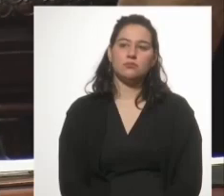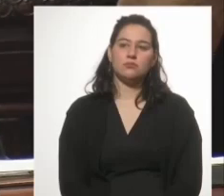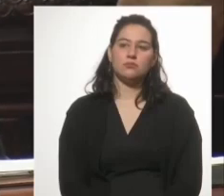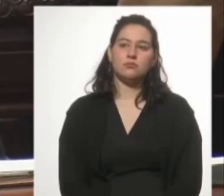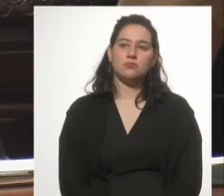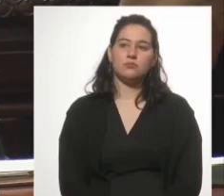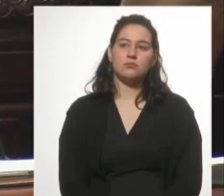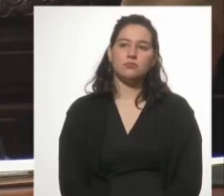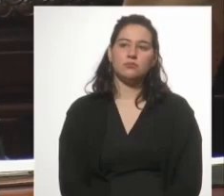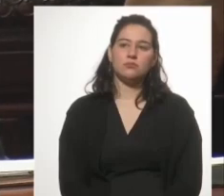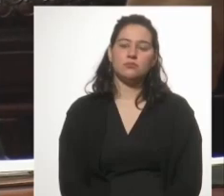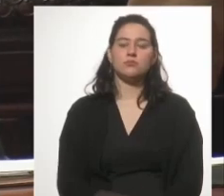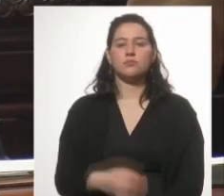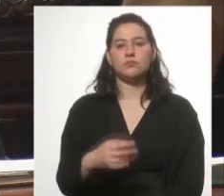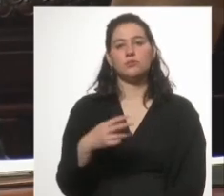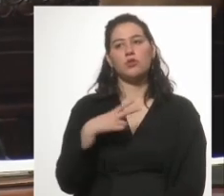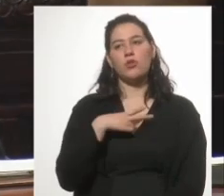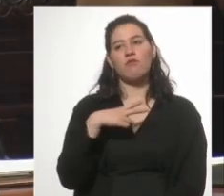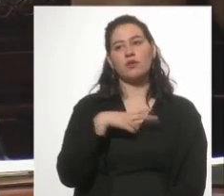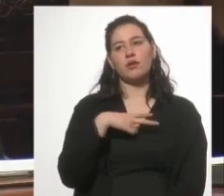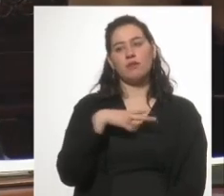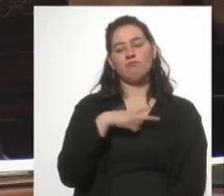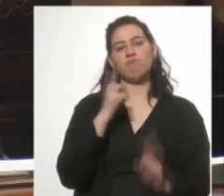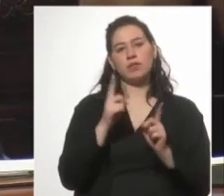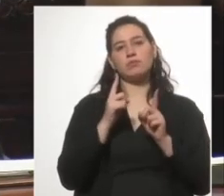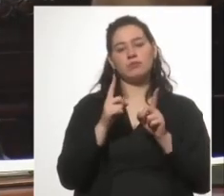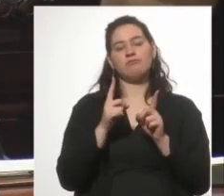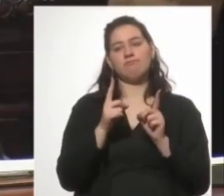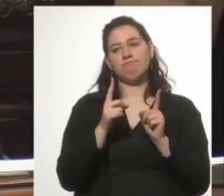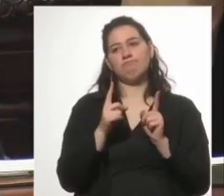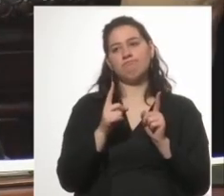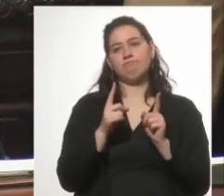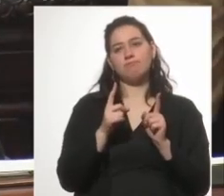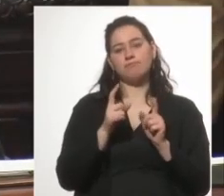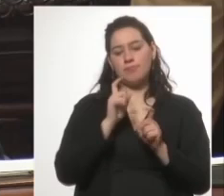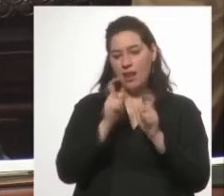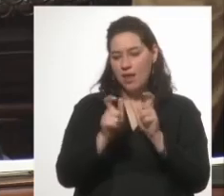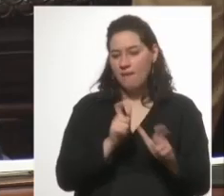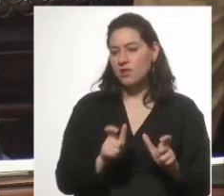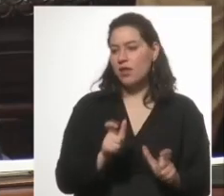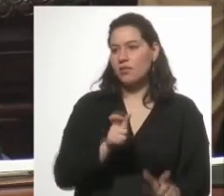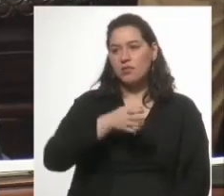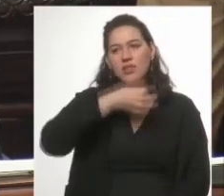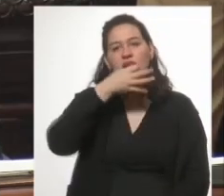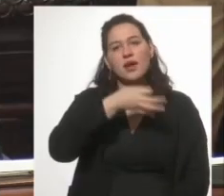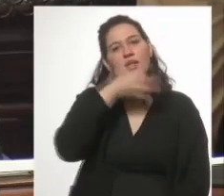Resuenan todavía las palabras, las declaraciones